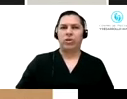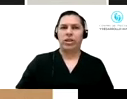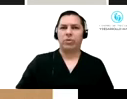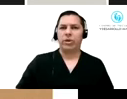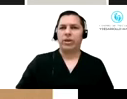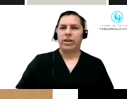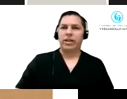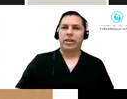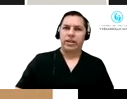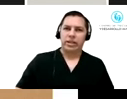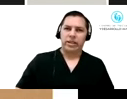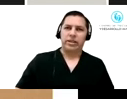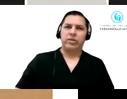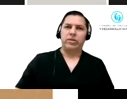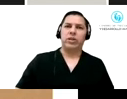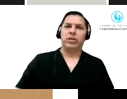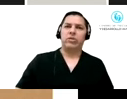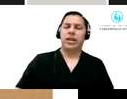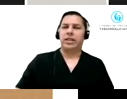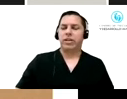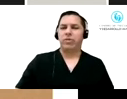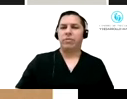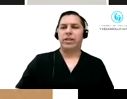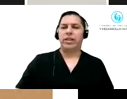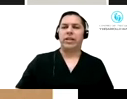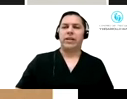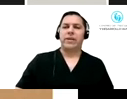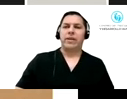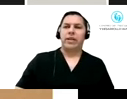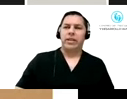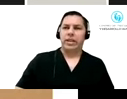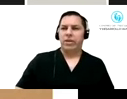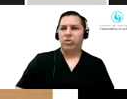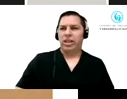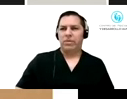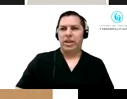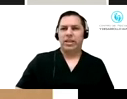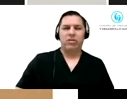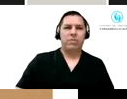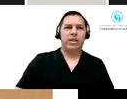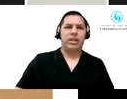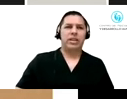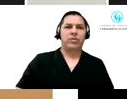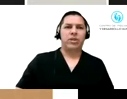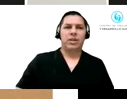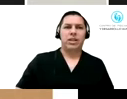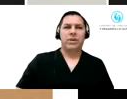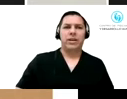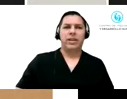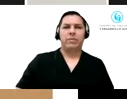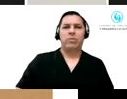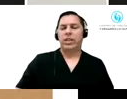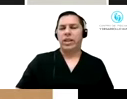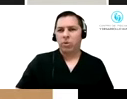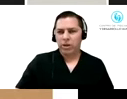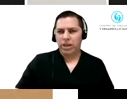tus labores de cuidado. No, es una crianza compartida. Ya veremos que el tema de crianza compartida es un tema también